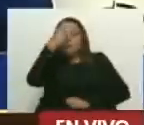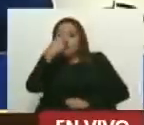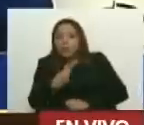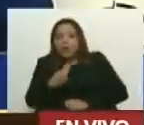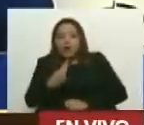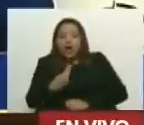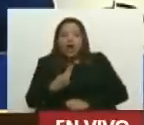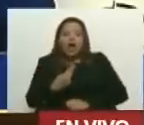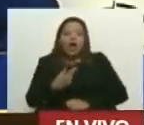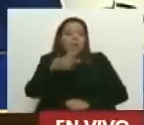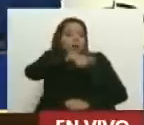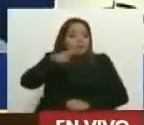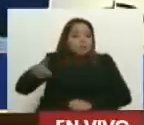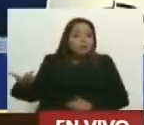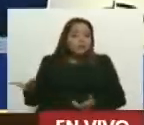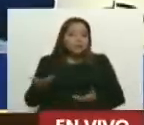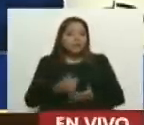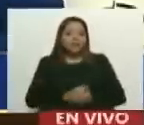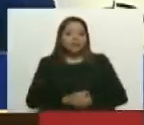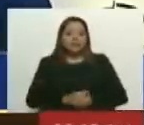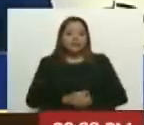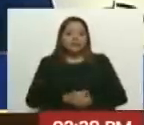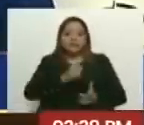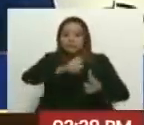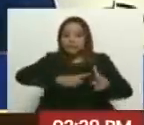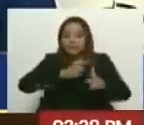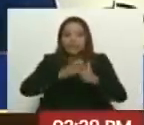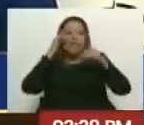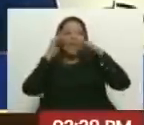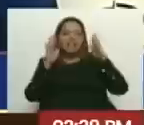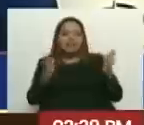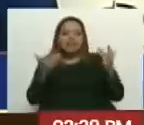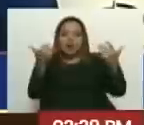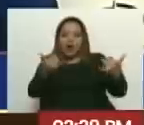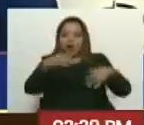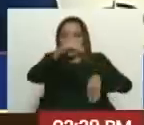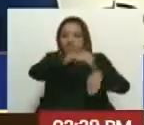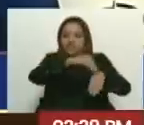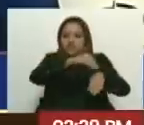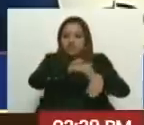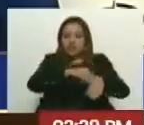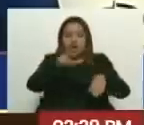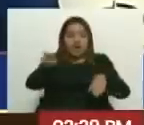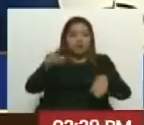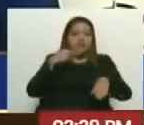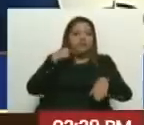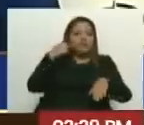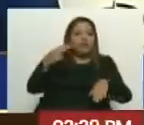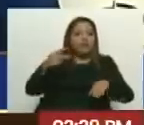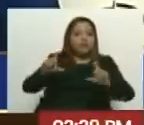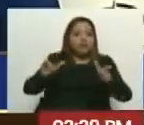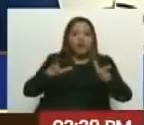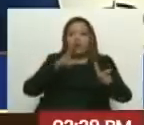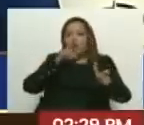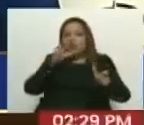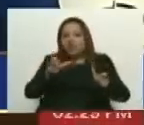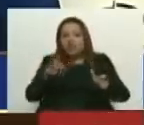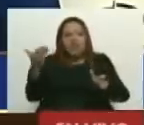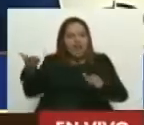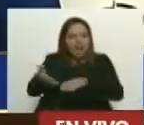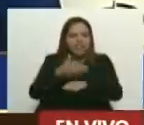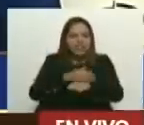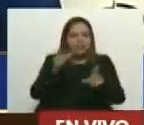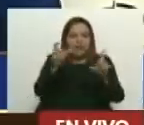más desamparados. Así que atención con este audio tan terrible como los